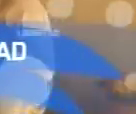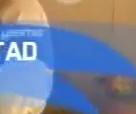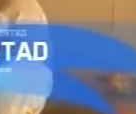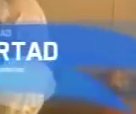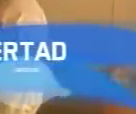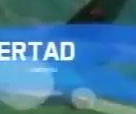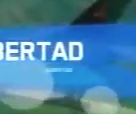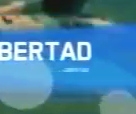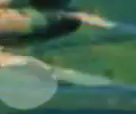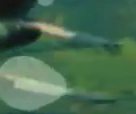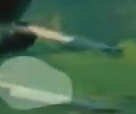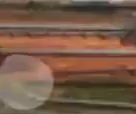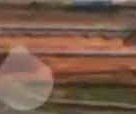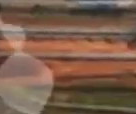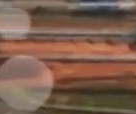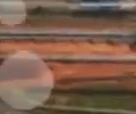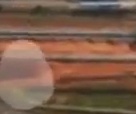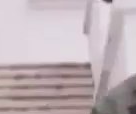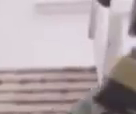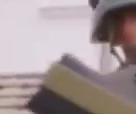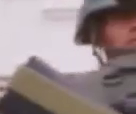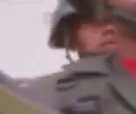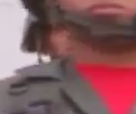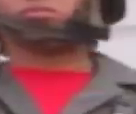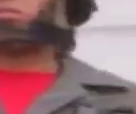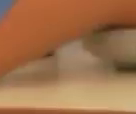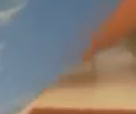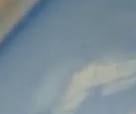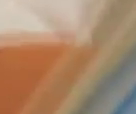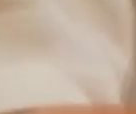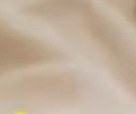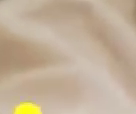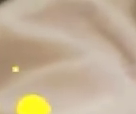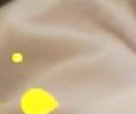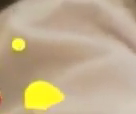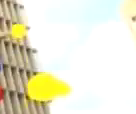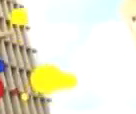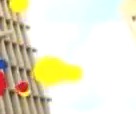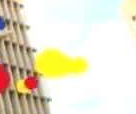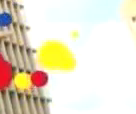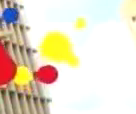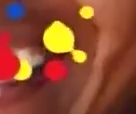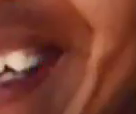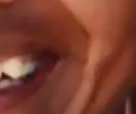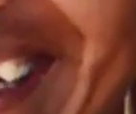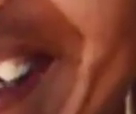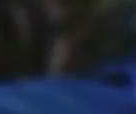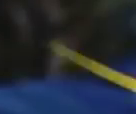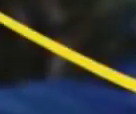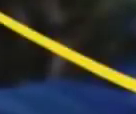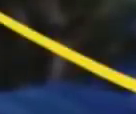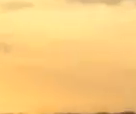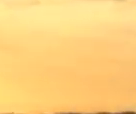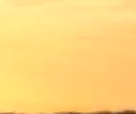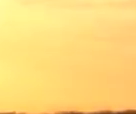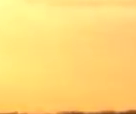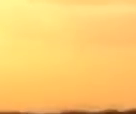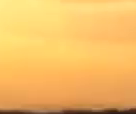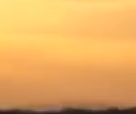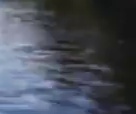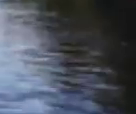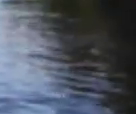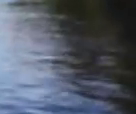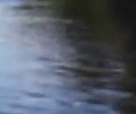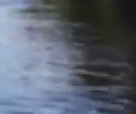Ha culminado esta transmisión conjunta de radio y televisión Gracias por su